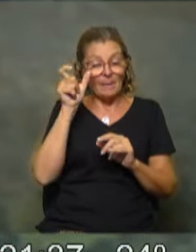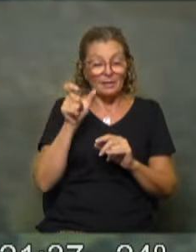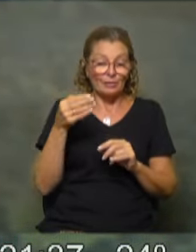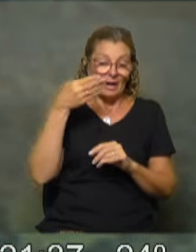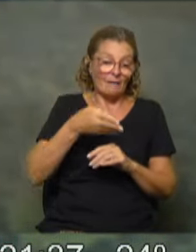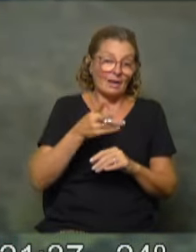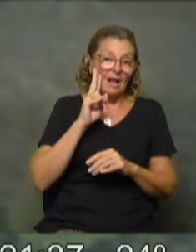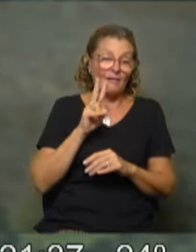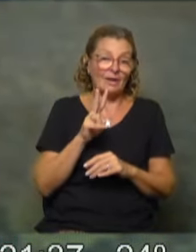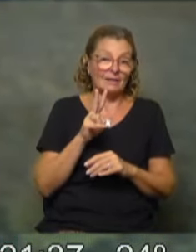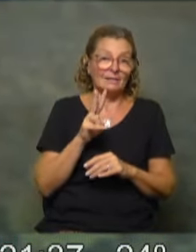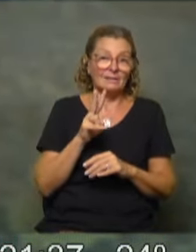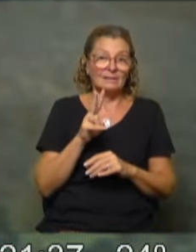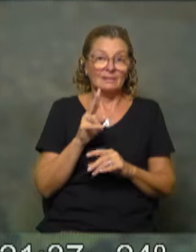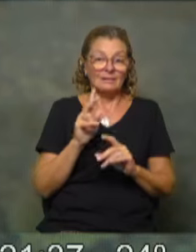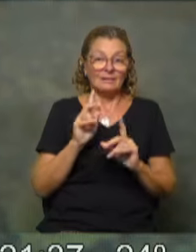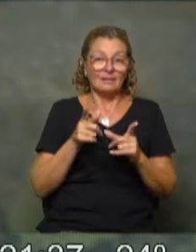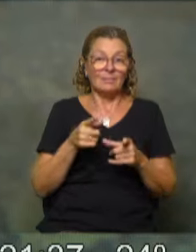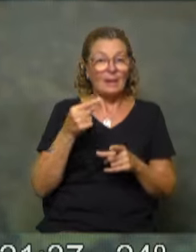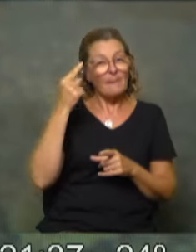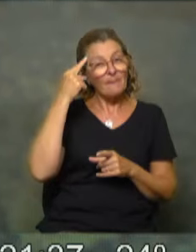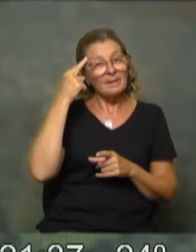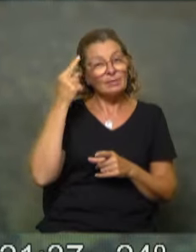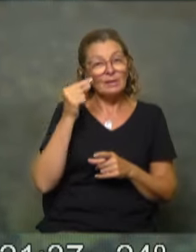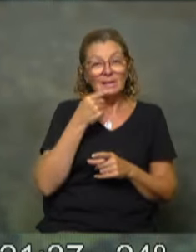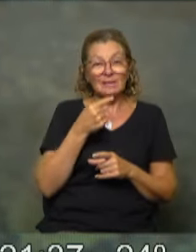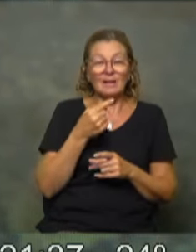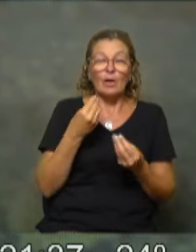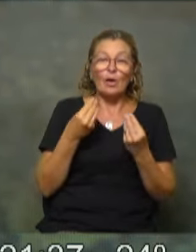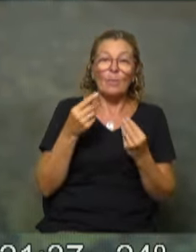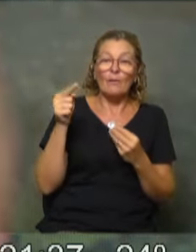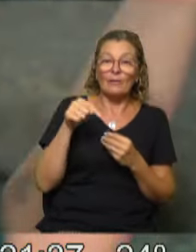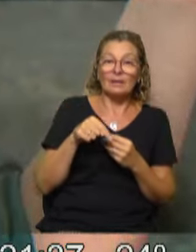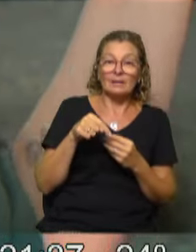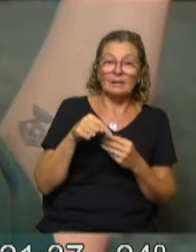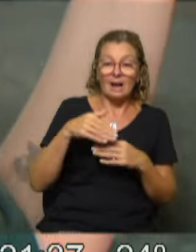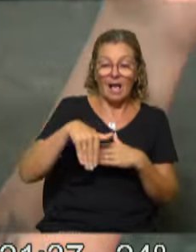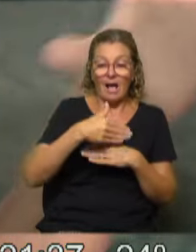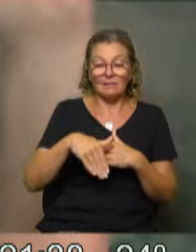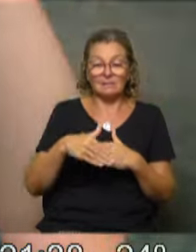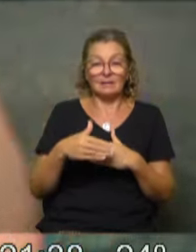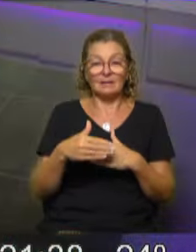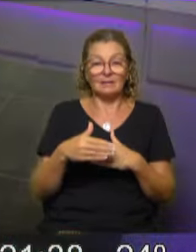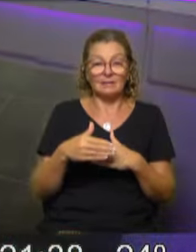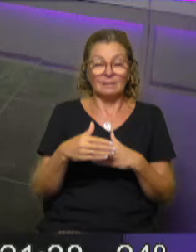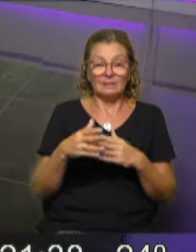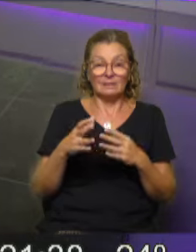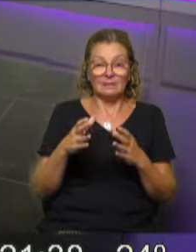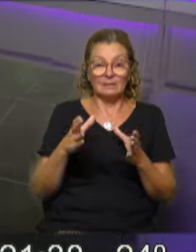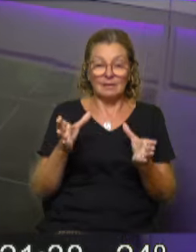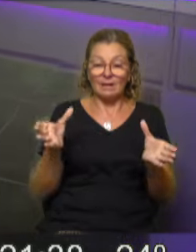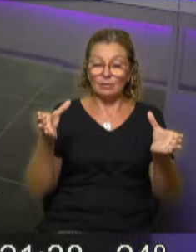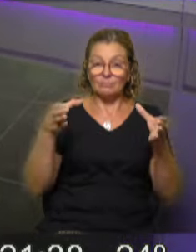pienso. Pienso sobre todo en eso que decía hace un rato, de cómo vos venís de la calle a esta